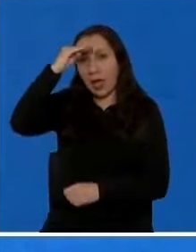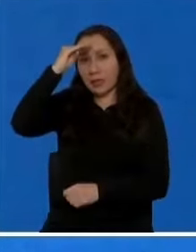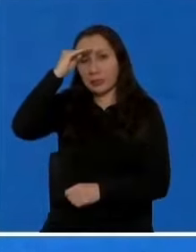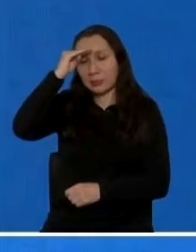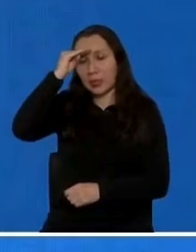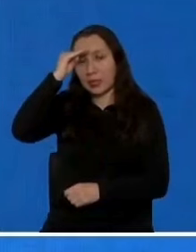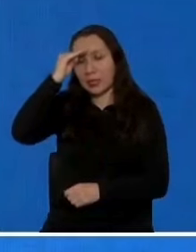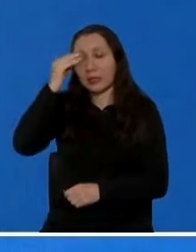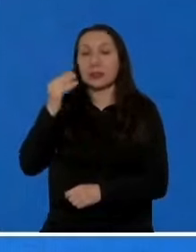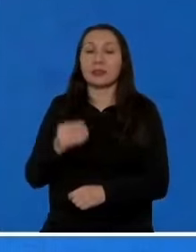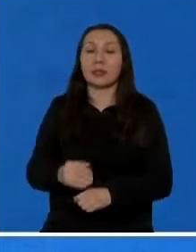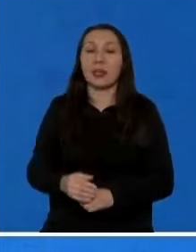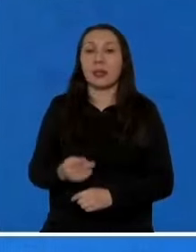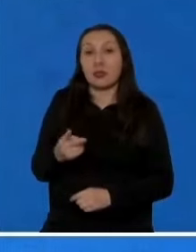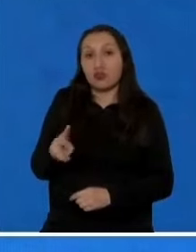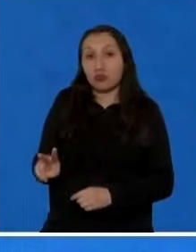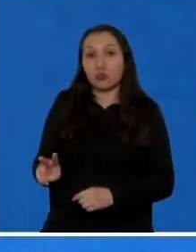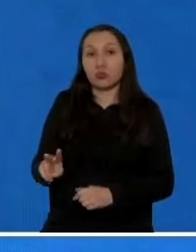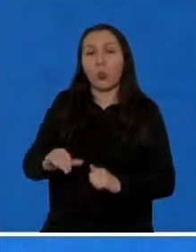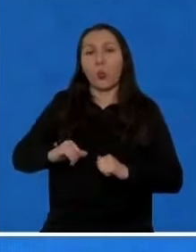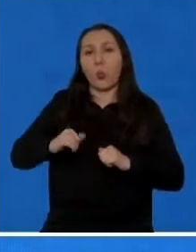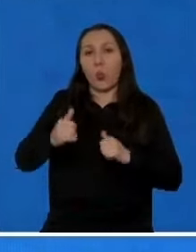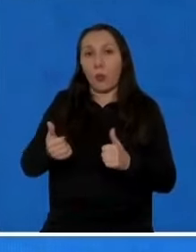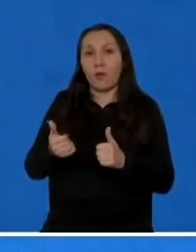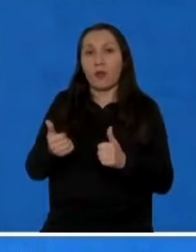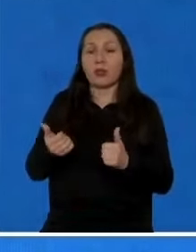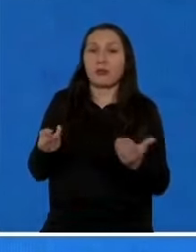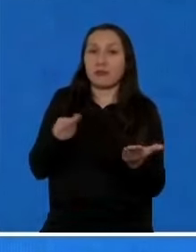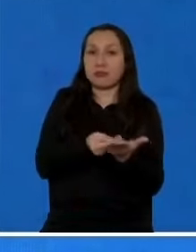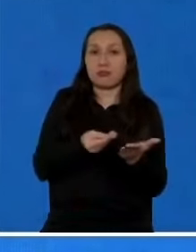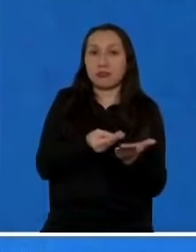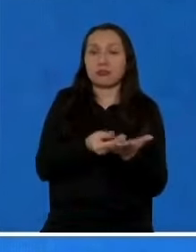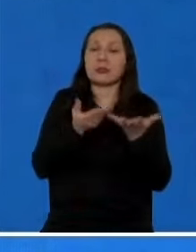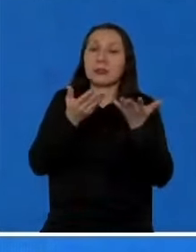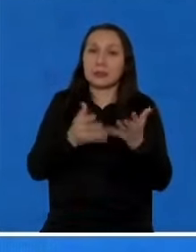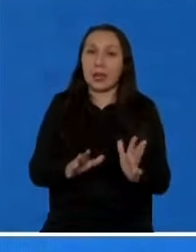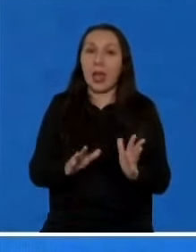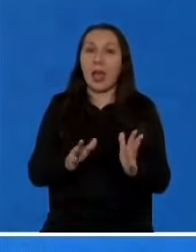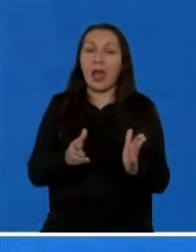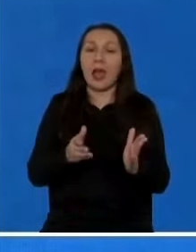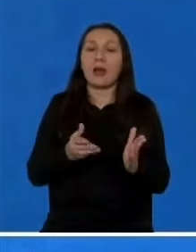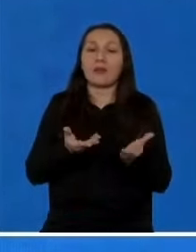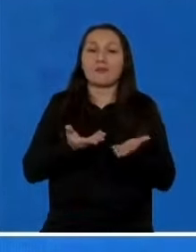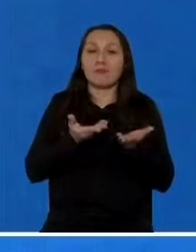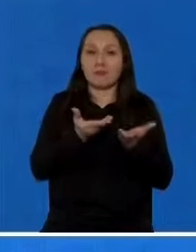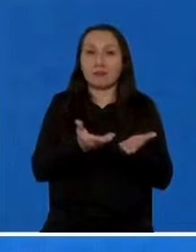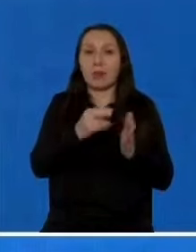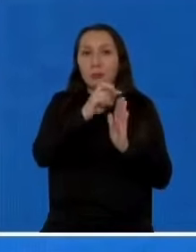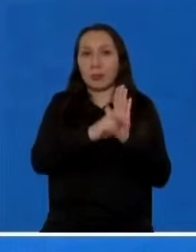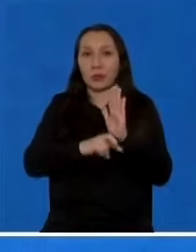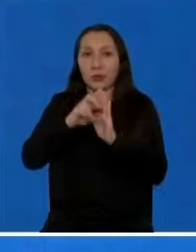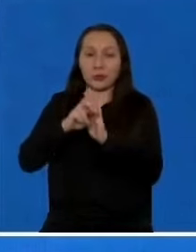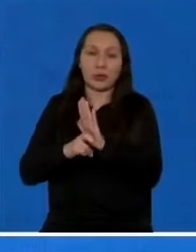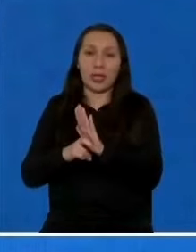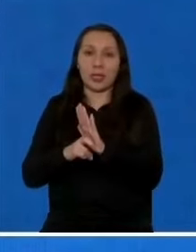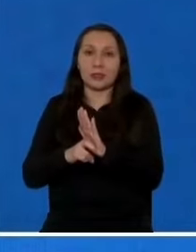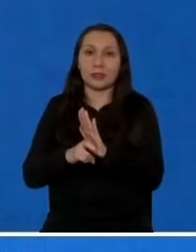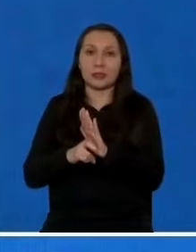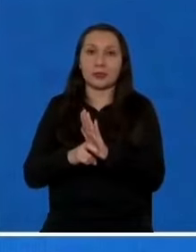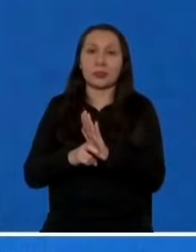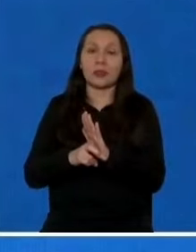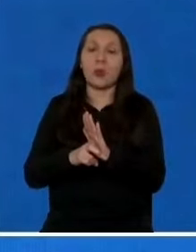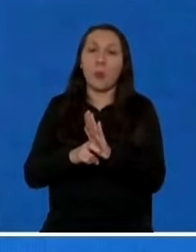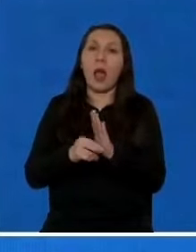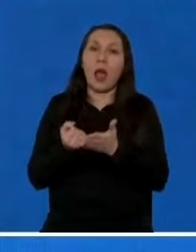que desde tu juventud también ya has puesto en estos proyectos y que